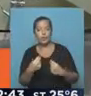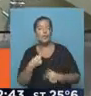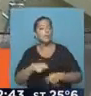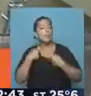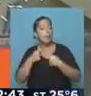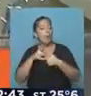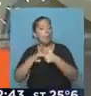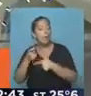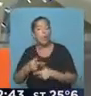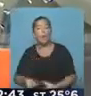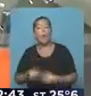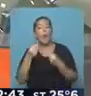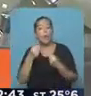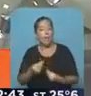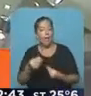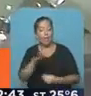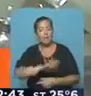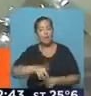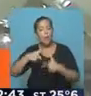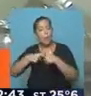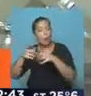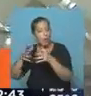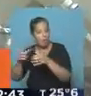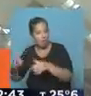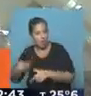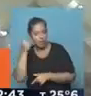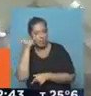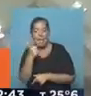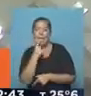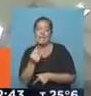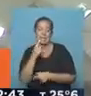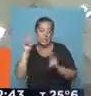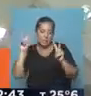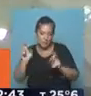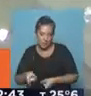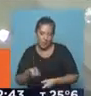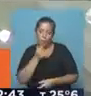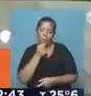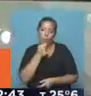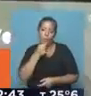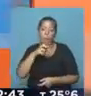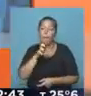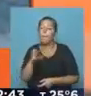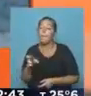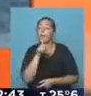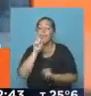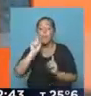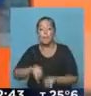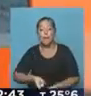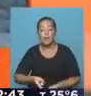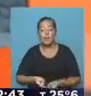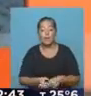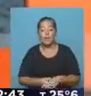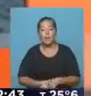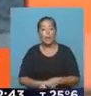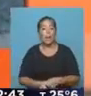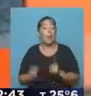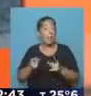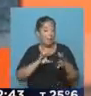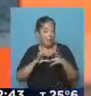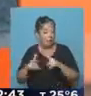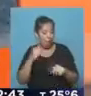política Por qué desde sectores de la política que ya se cuestionaba esto como en el caso del PT se terminó también entrando en la misma dinámica